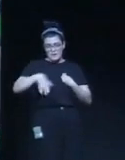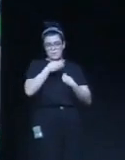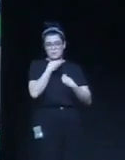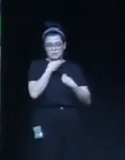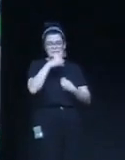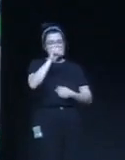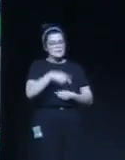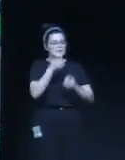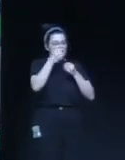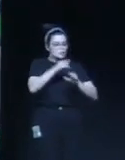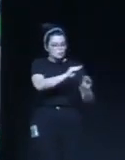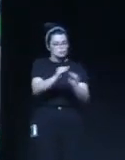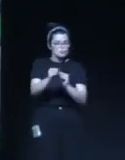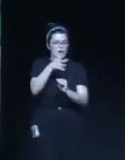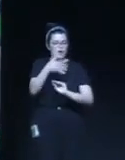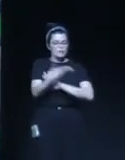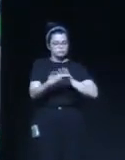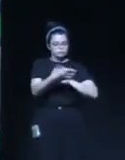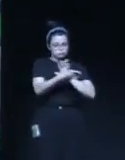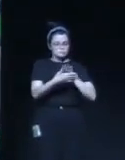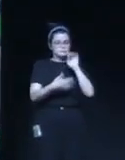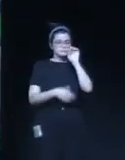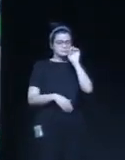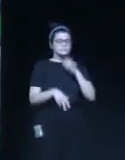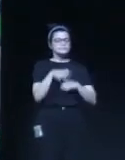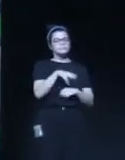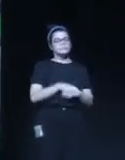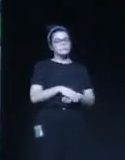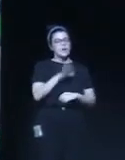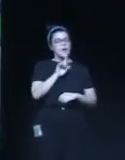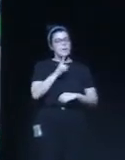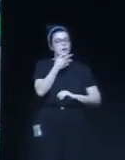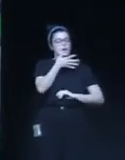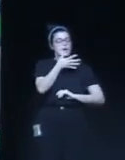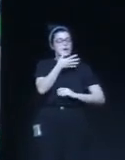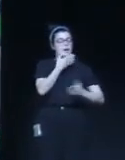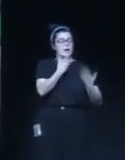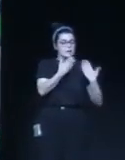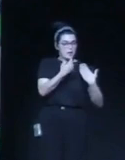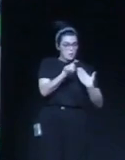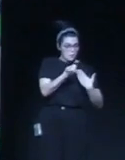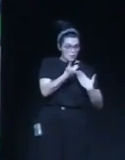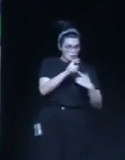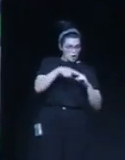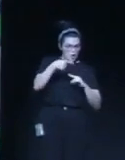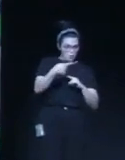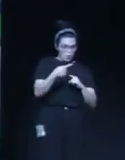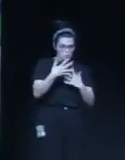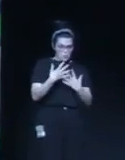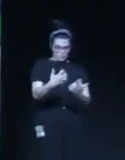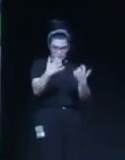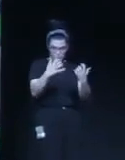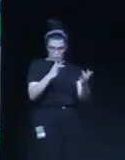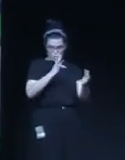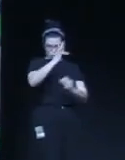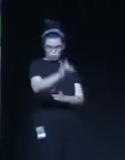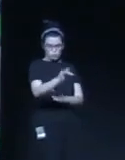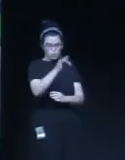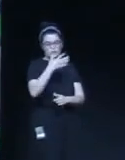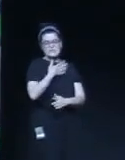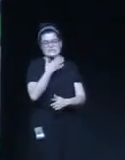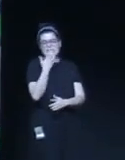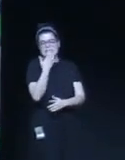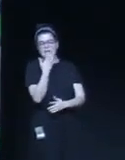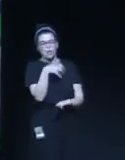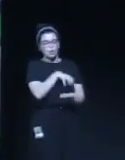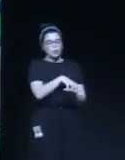haien historiei buruz. Vamos a charlar un rato y luego vamos a abrir también esto, este espacio a todos y todas. Os lo digo por si os van